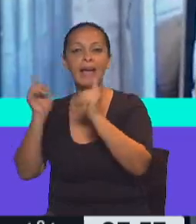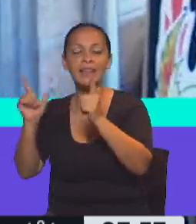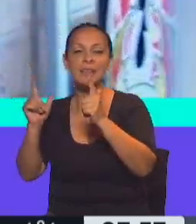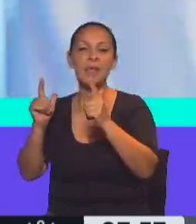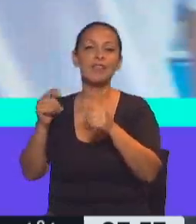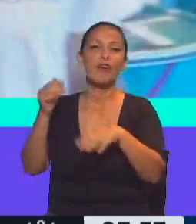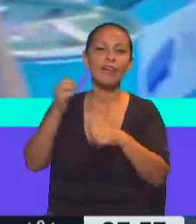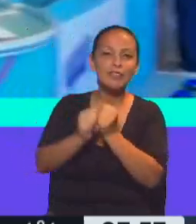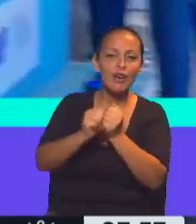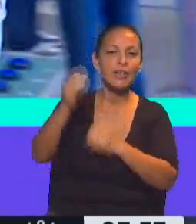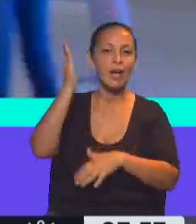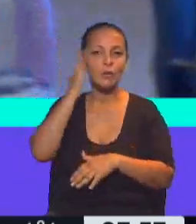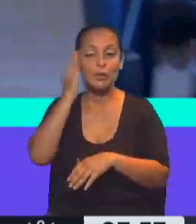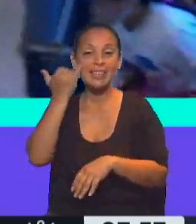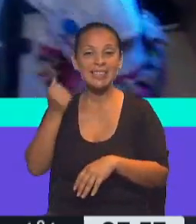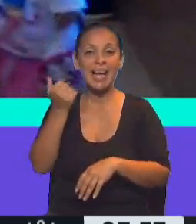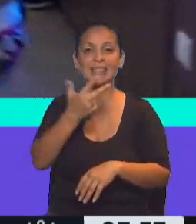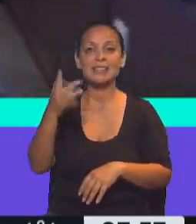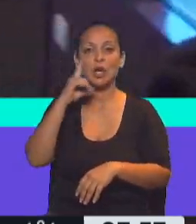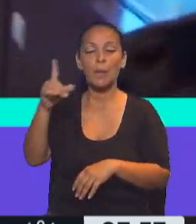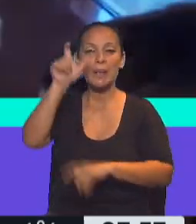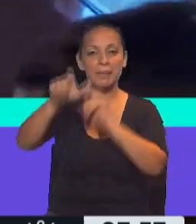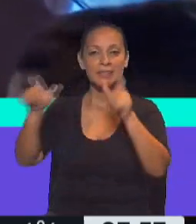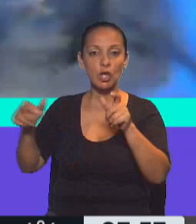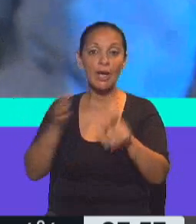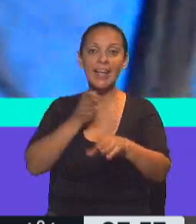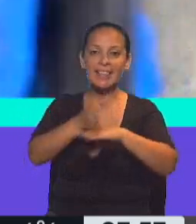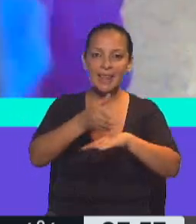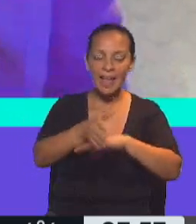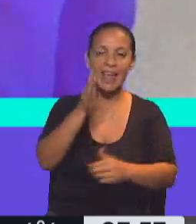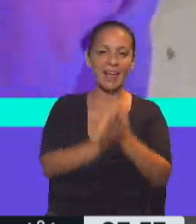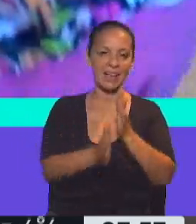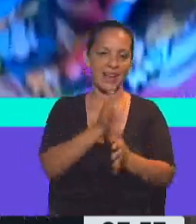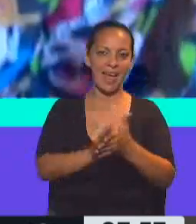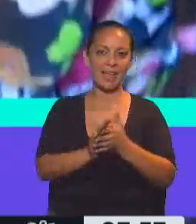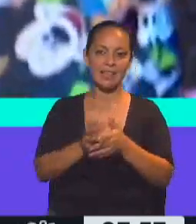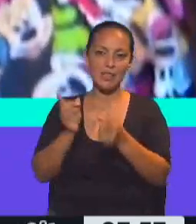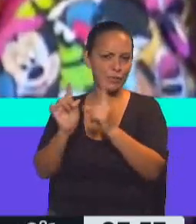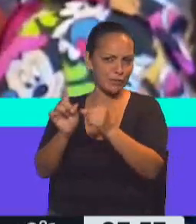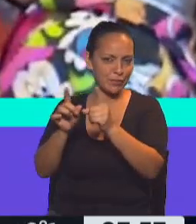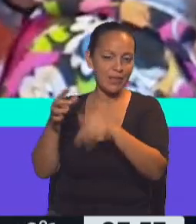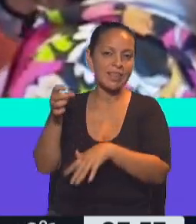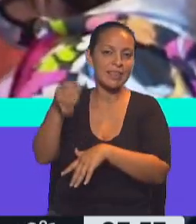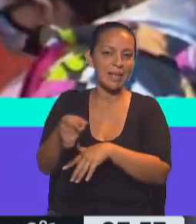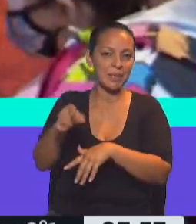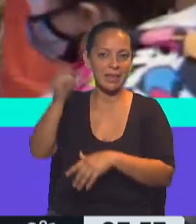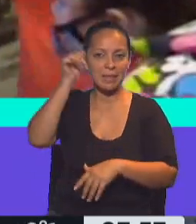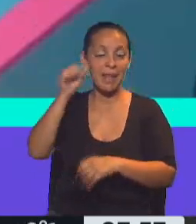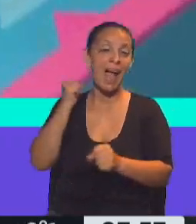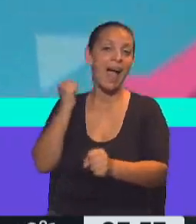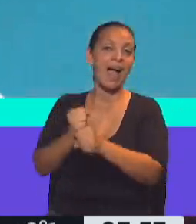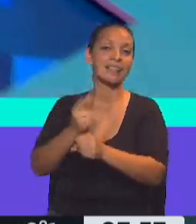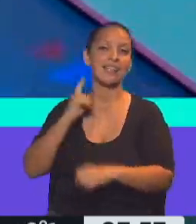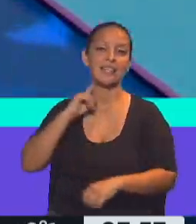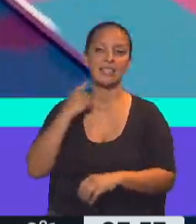Ya fueron visitados por 35.000 personas. La entrada es gratis y estará aquí en la terminal de la ciudad de Mar del Plata hasta el 13